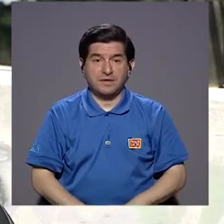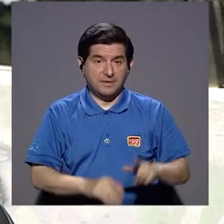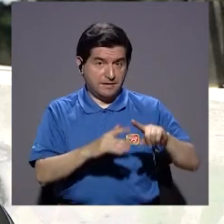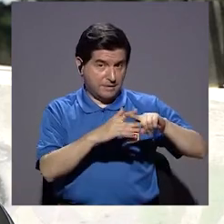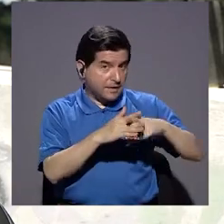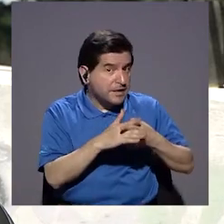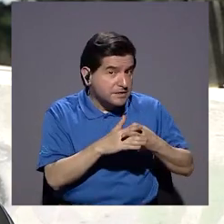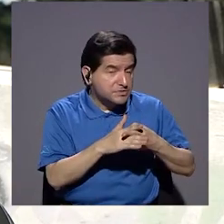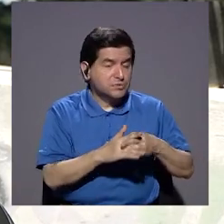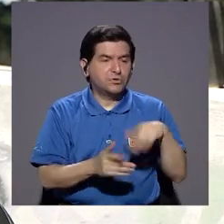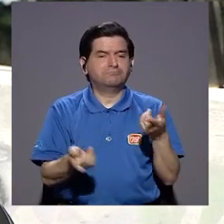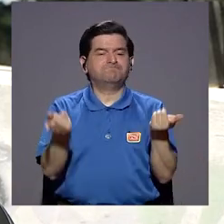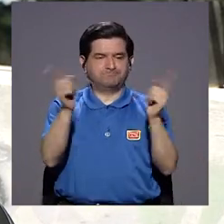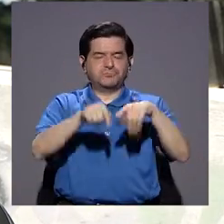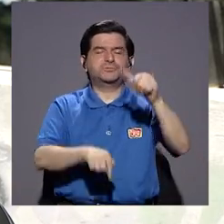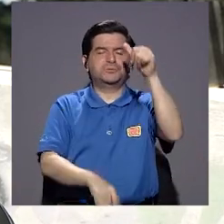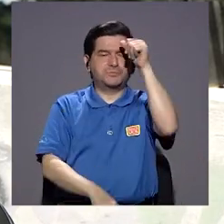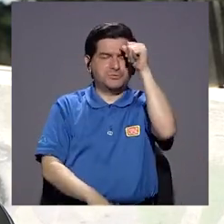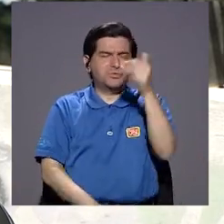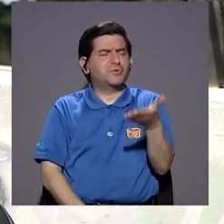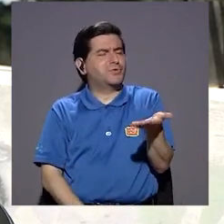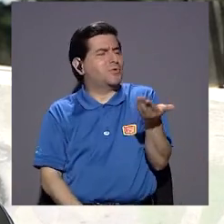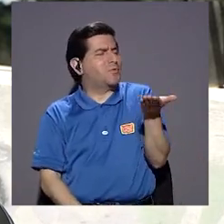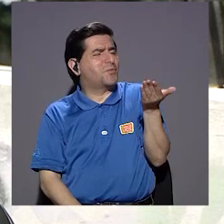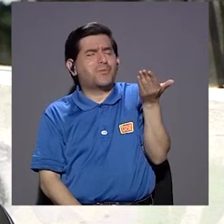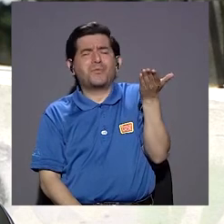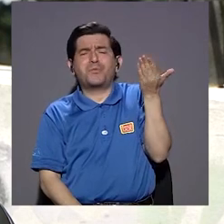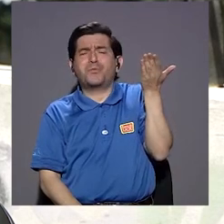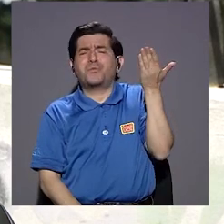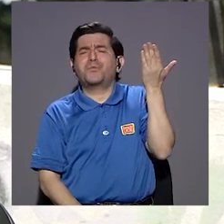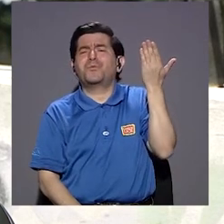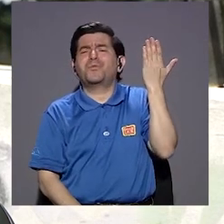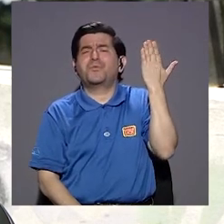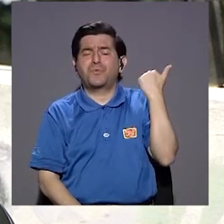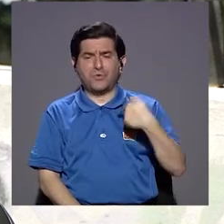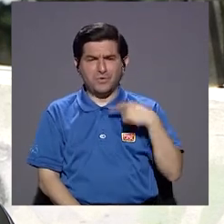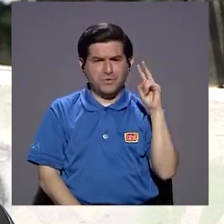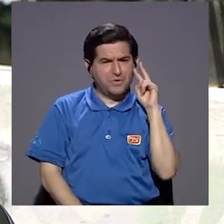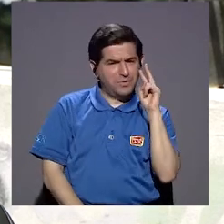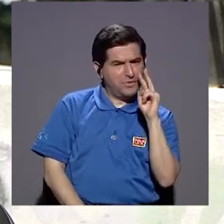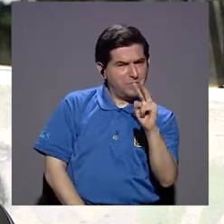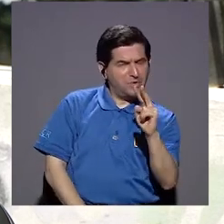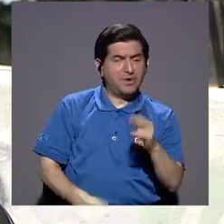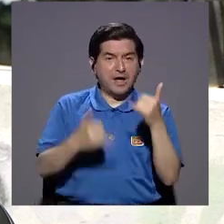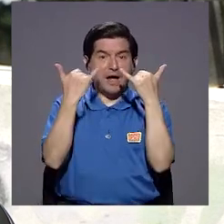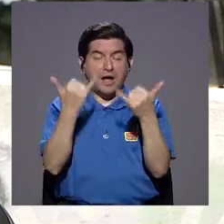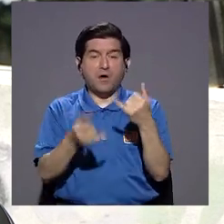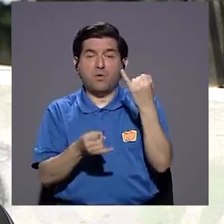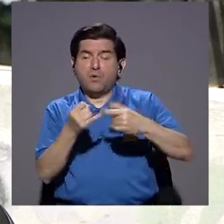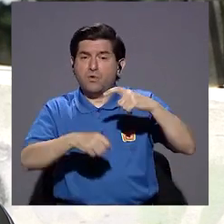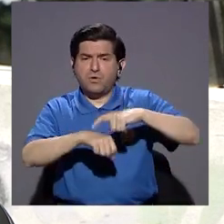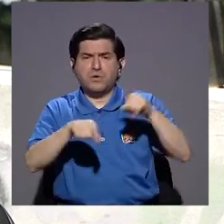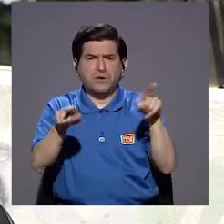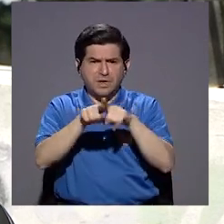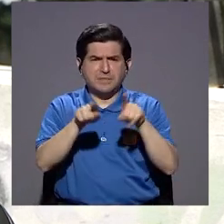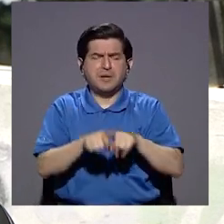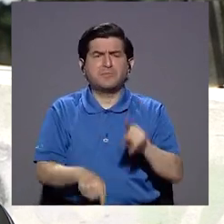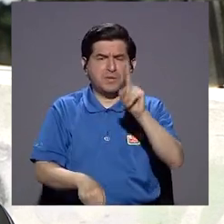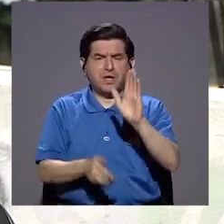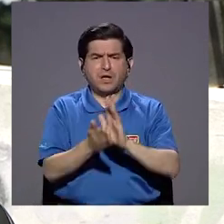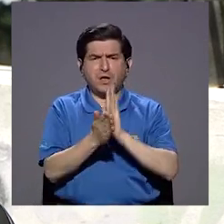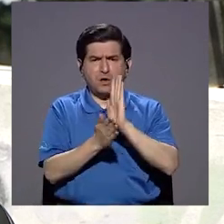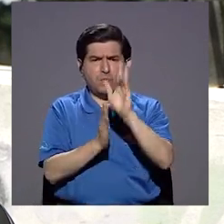El origen es en India. Mucho tiempo atrás, ahí yo he visto que ahora últimamente salió hasta